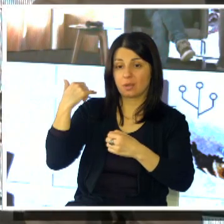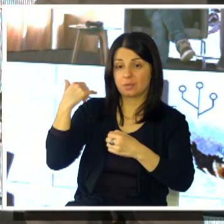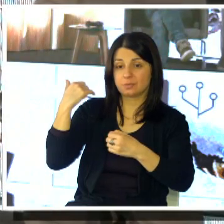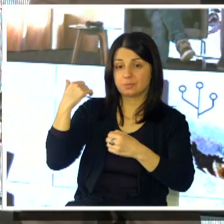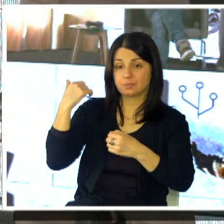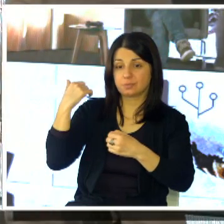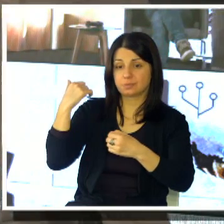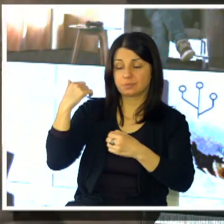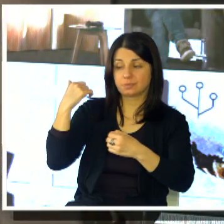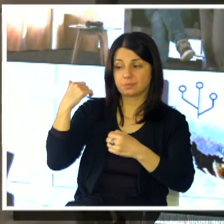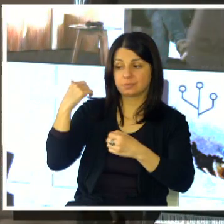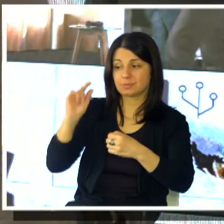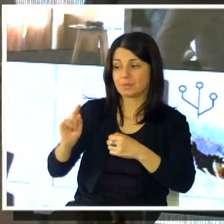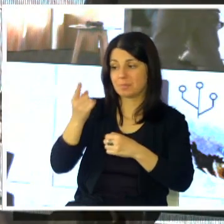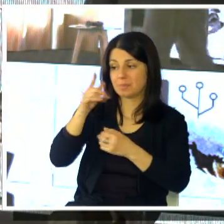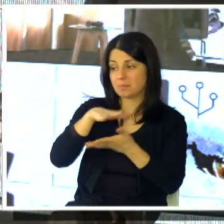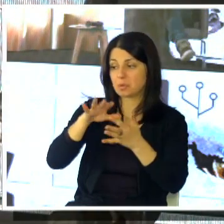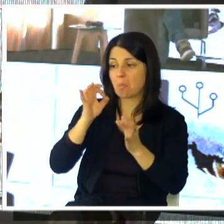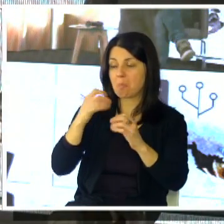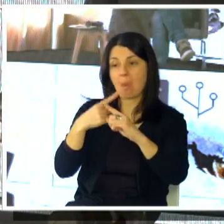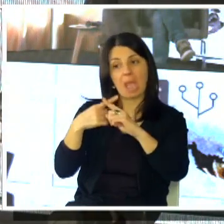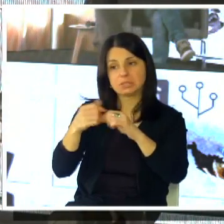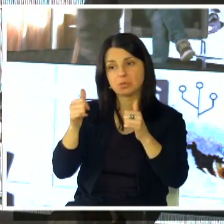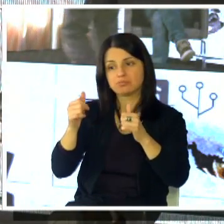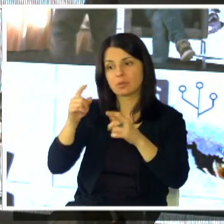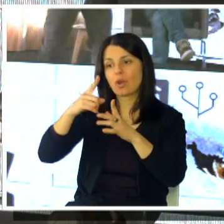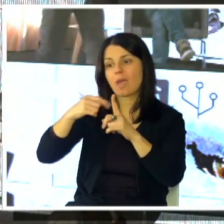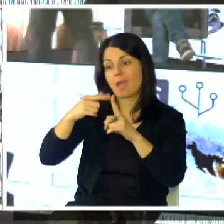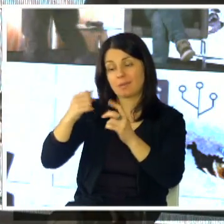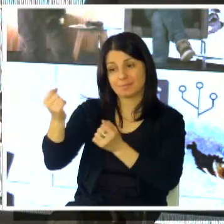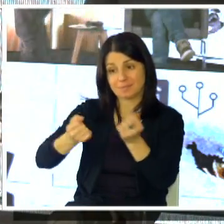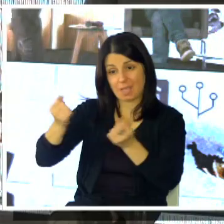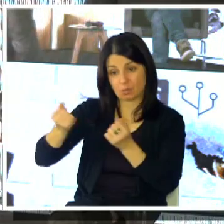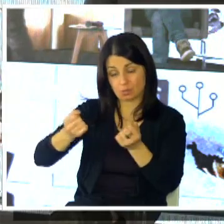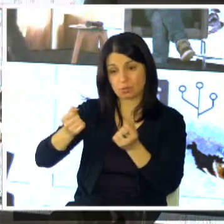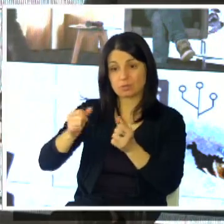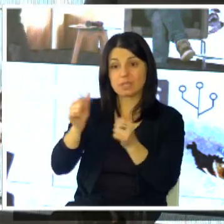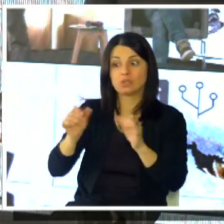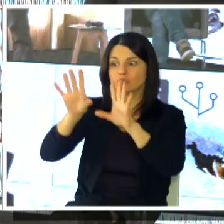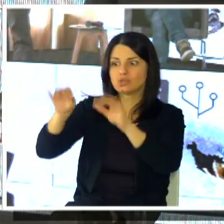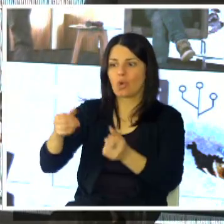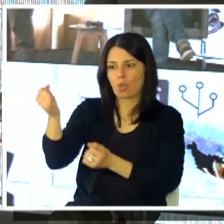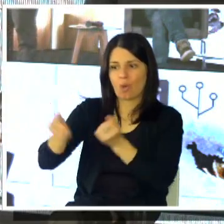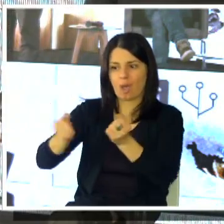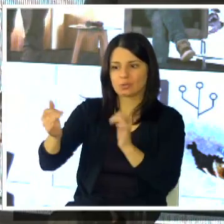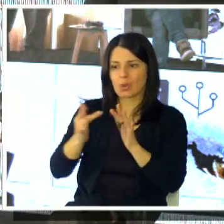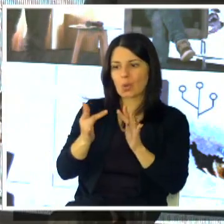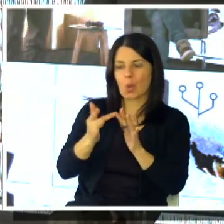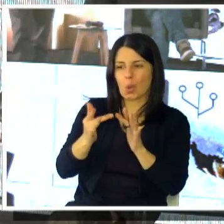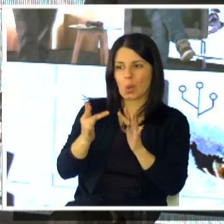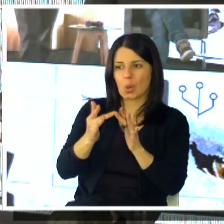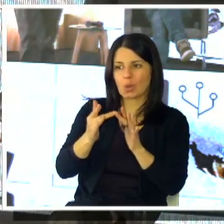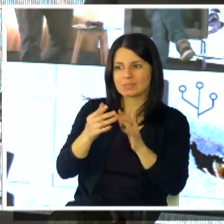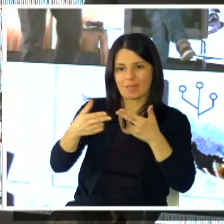tuvimos el primer caso de éxito con una rentadora en que conectó toda su flota a